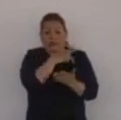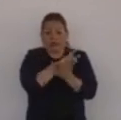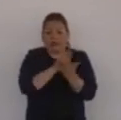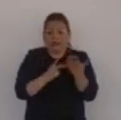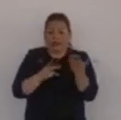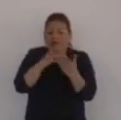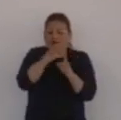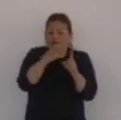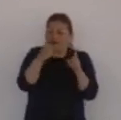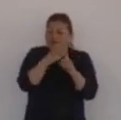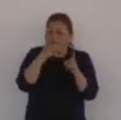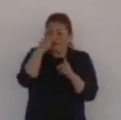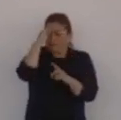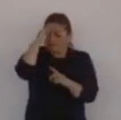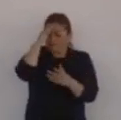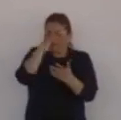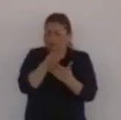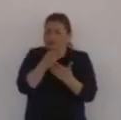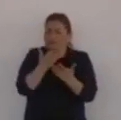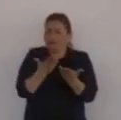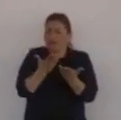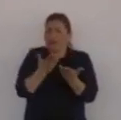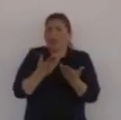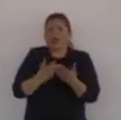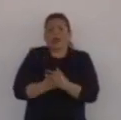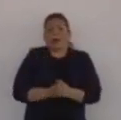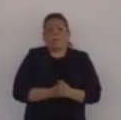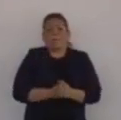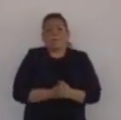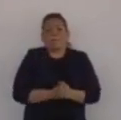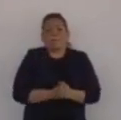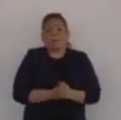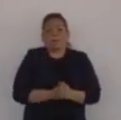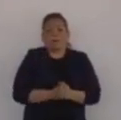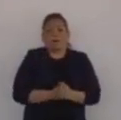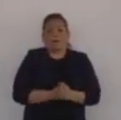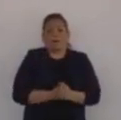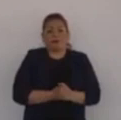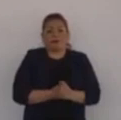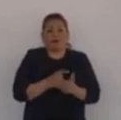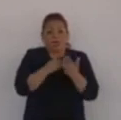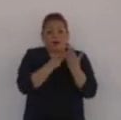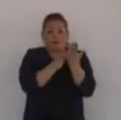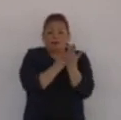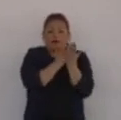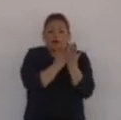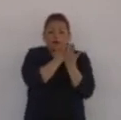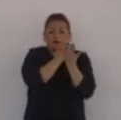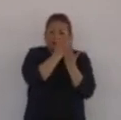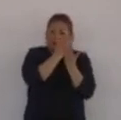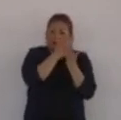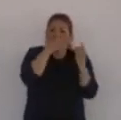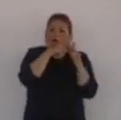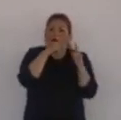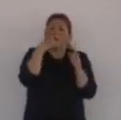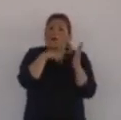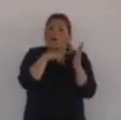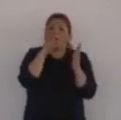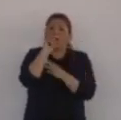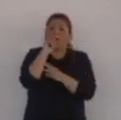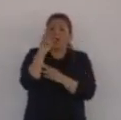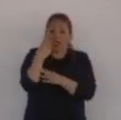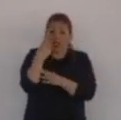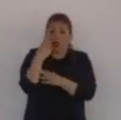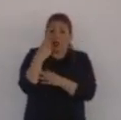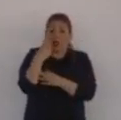plan, como bien aquí informaba Fanny, un plan de aumentos. Y desde el